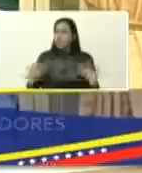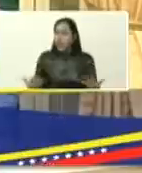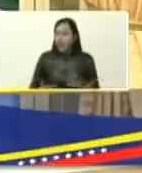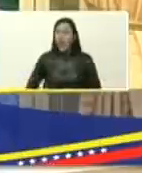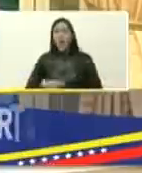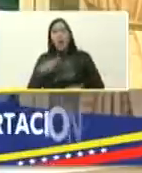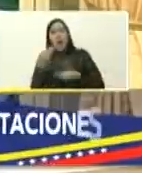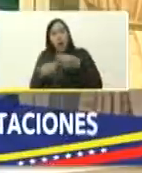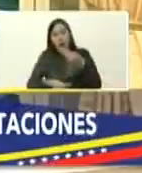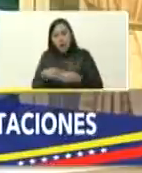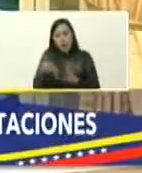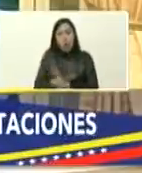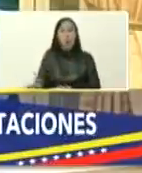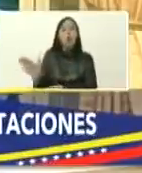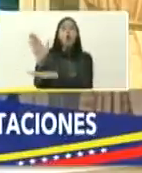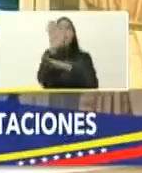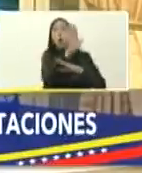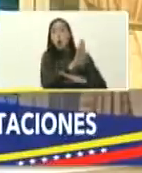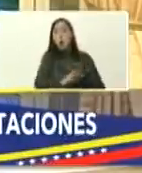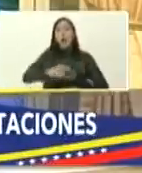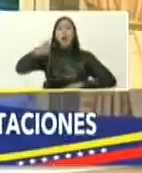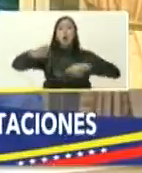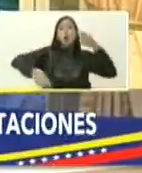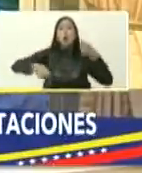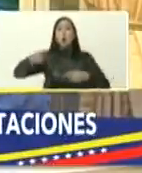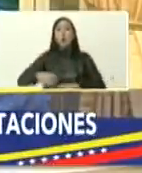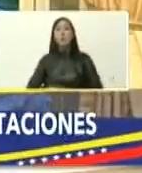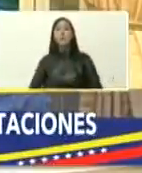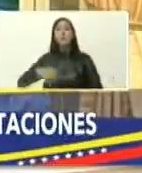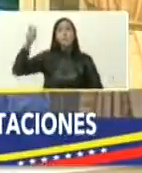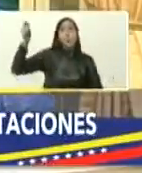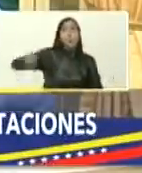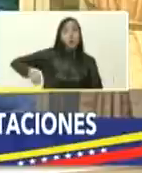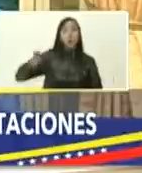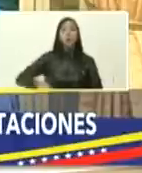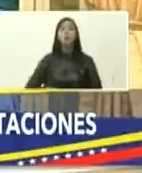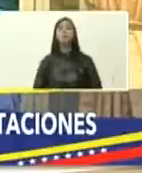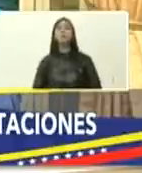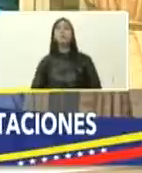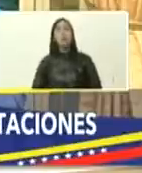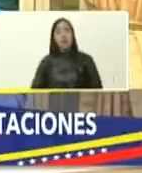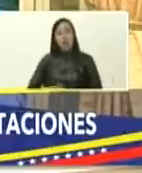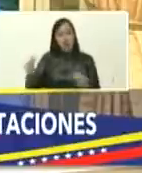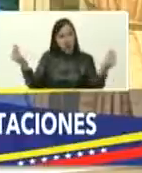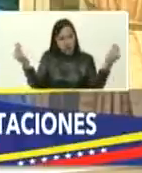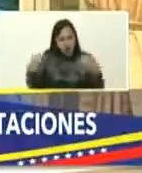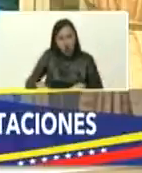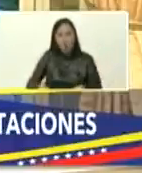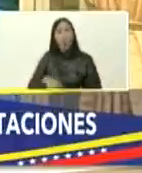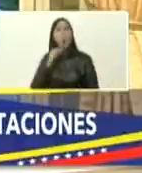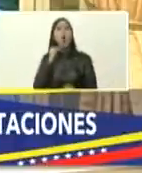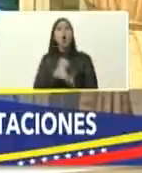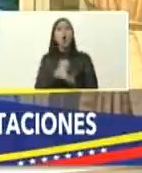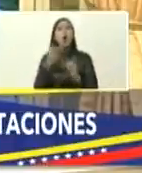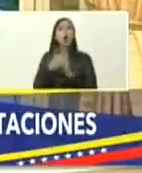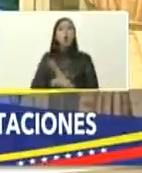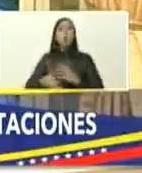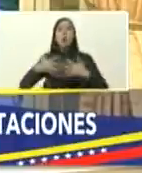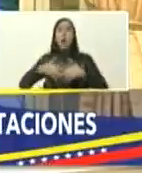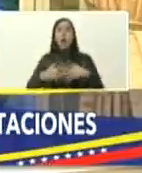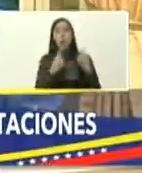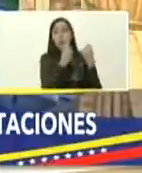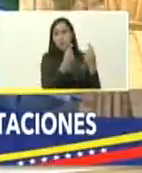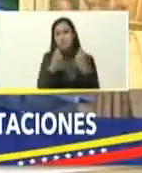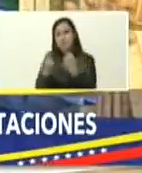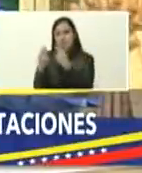paso de protección jurídica, de protección logística al sector exportador